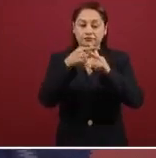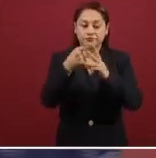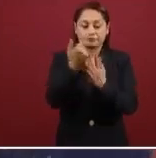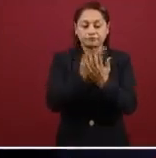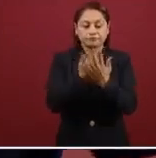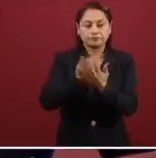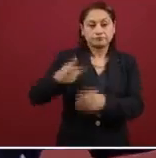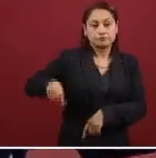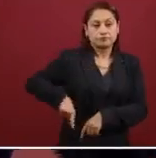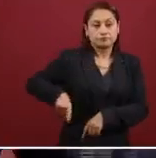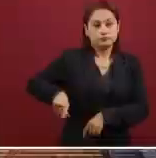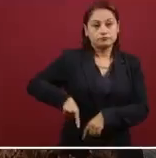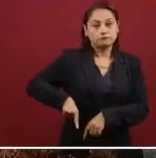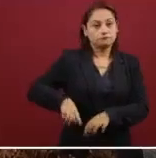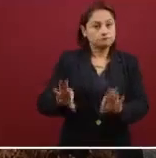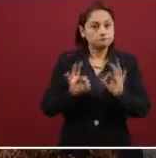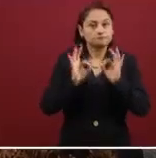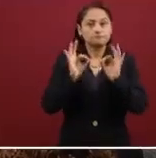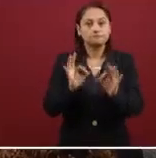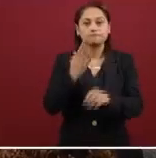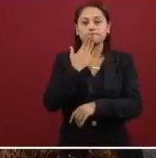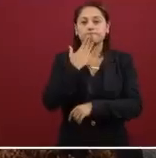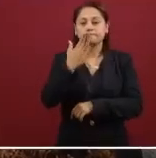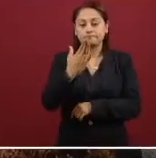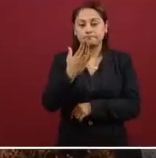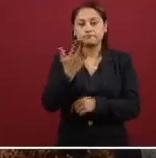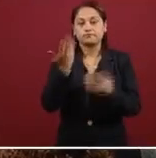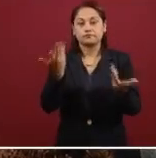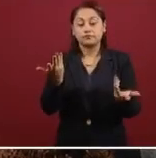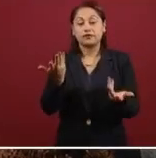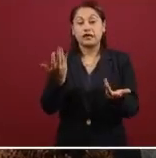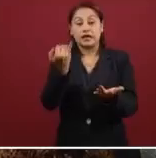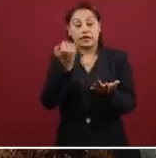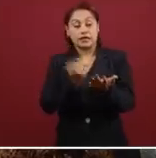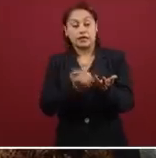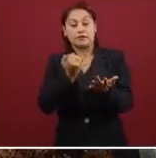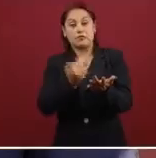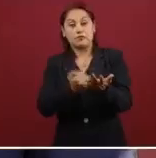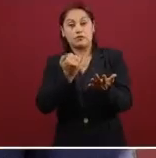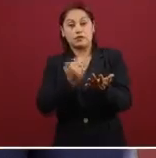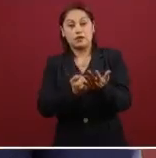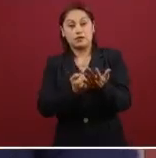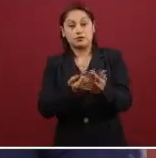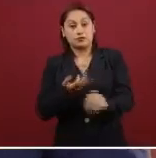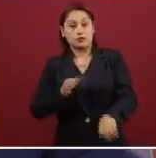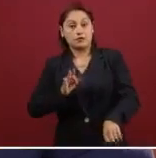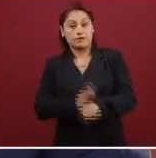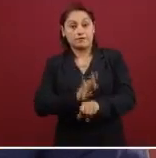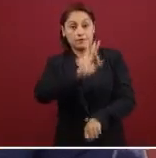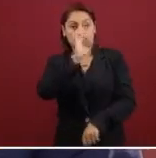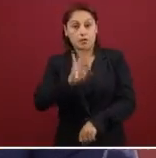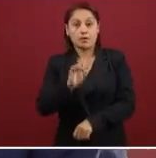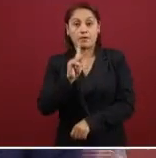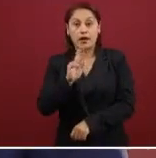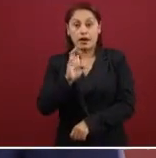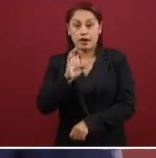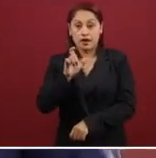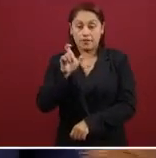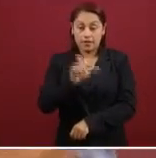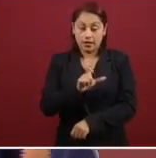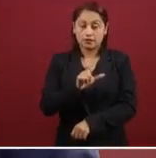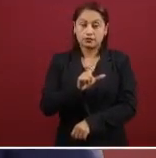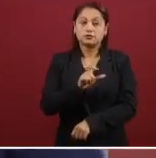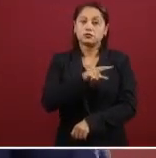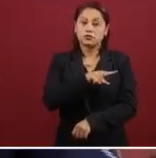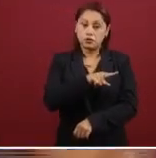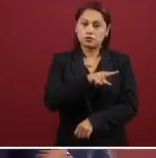lo que se le quite de impuesto a Pemex se va a